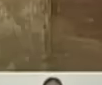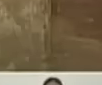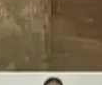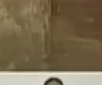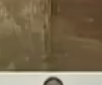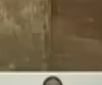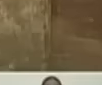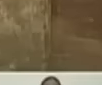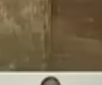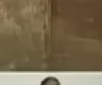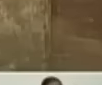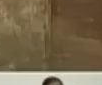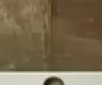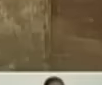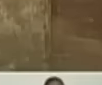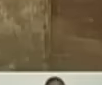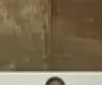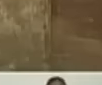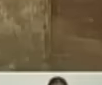al minuto?